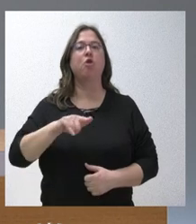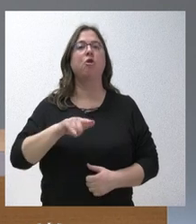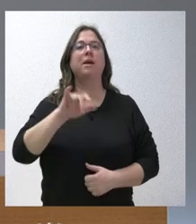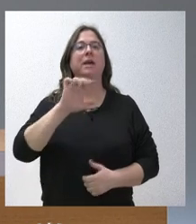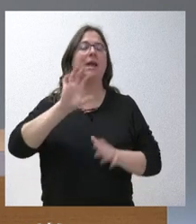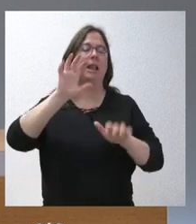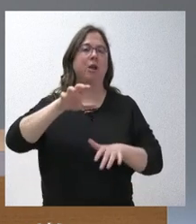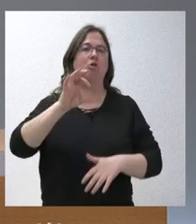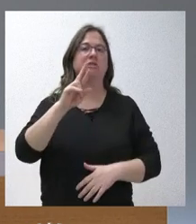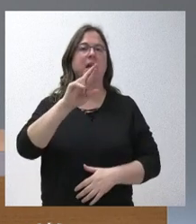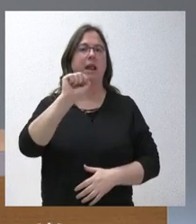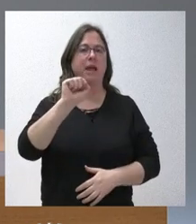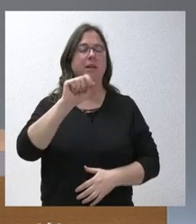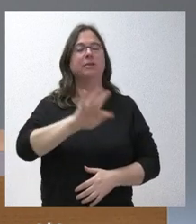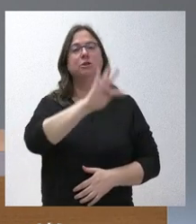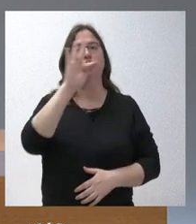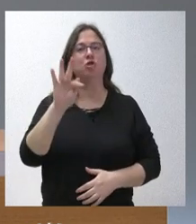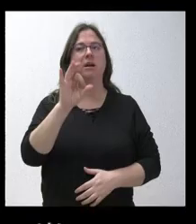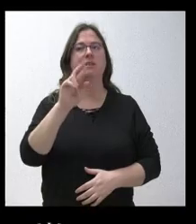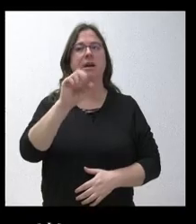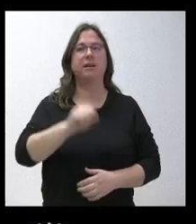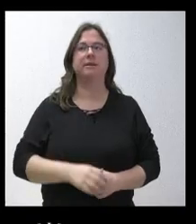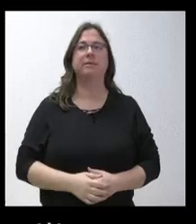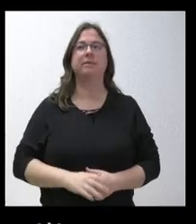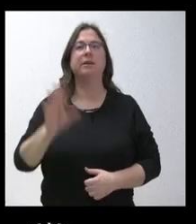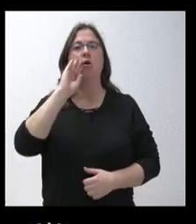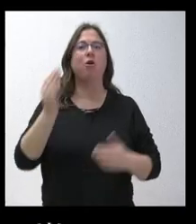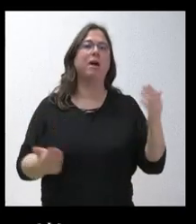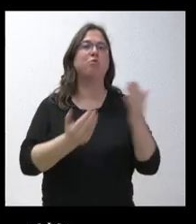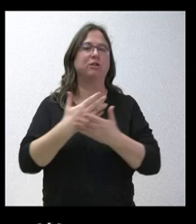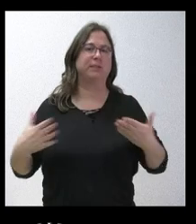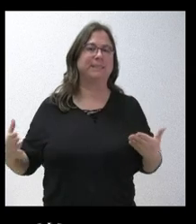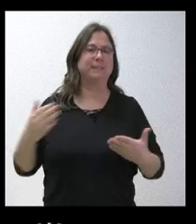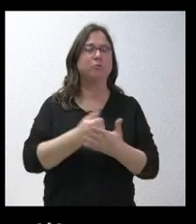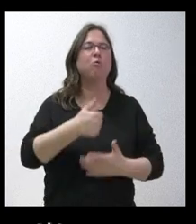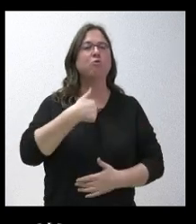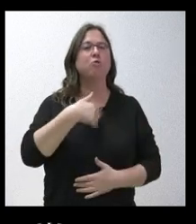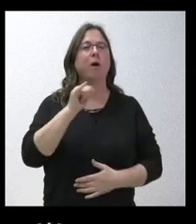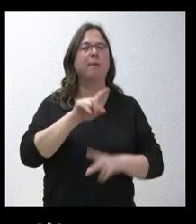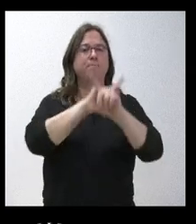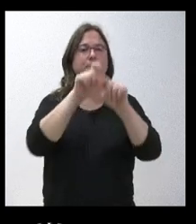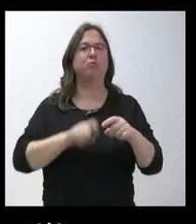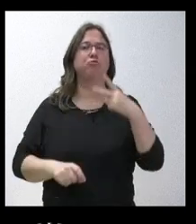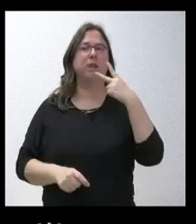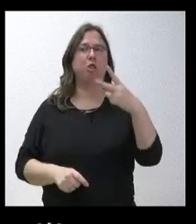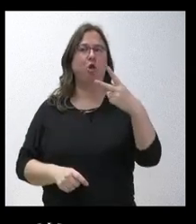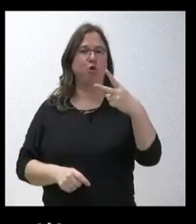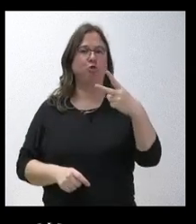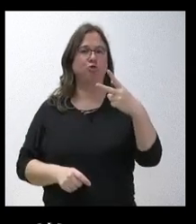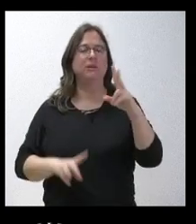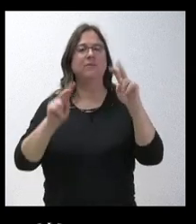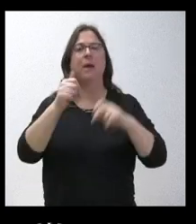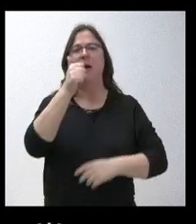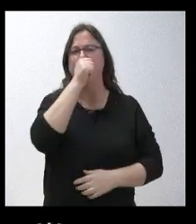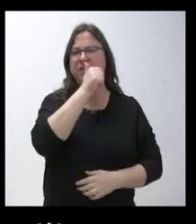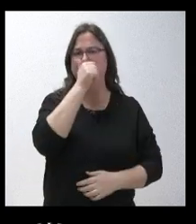Sara lombas es tu turno Sara Hola buenos días a todos Yo tenía dos preguntas sobre vino la